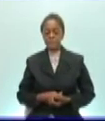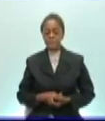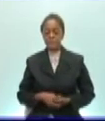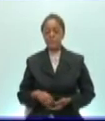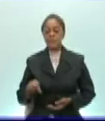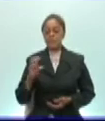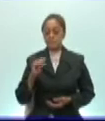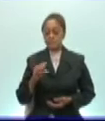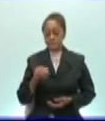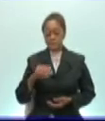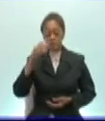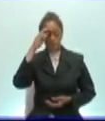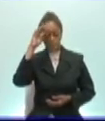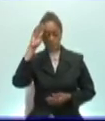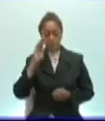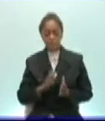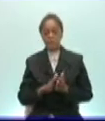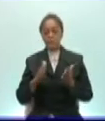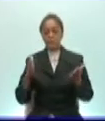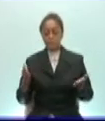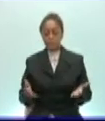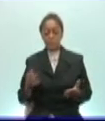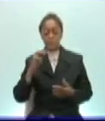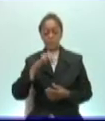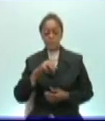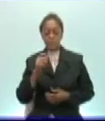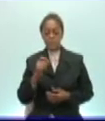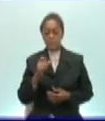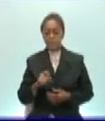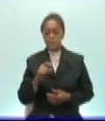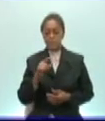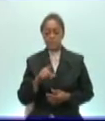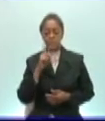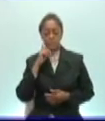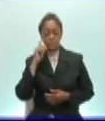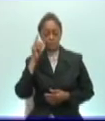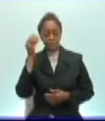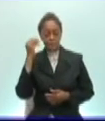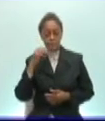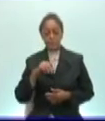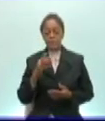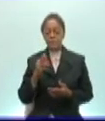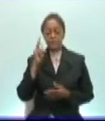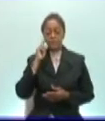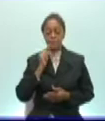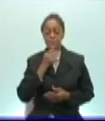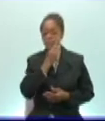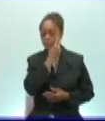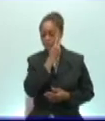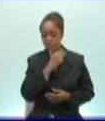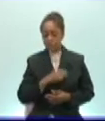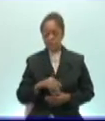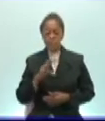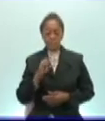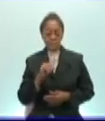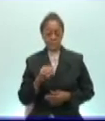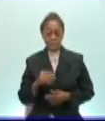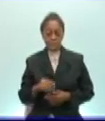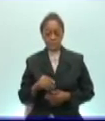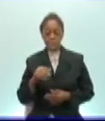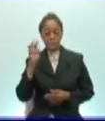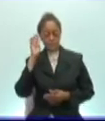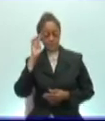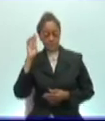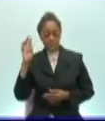Difamaron del cubano en el periódico The Manufacturer. Esto lo conocen ustedes porque cuando estudiamos a Martí hablamos mucho de este término. Recuerden